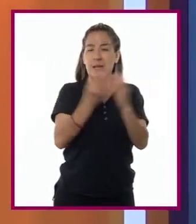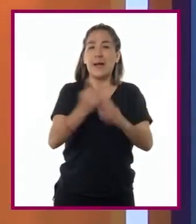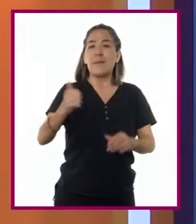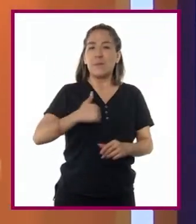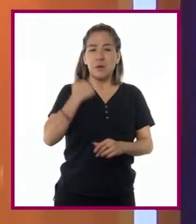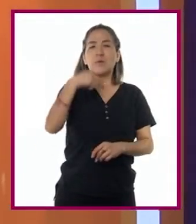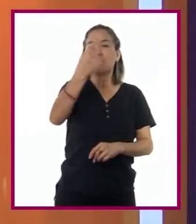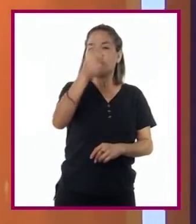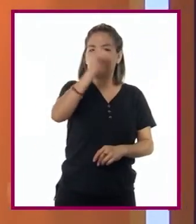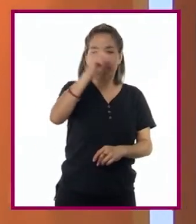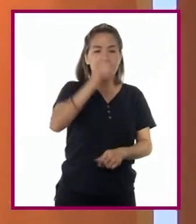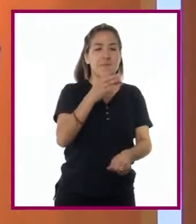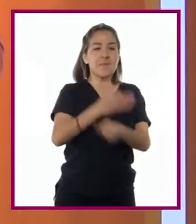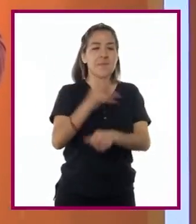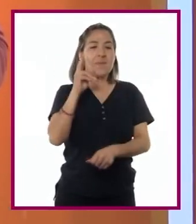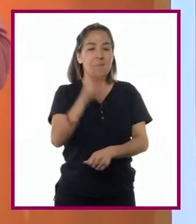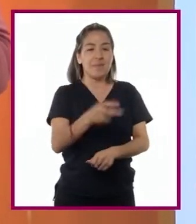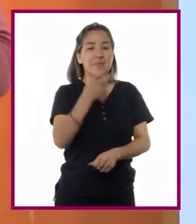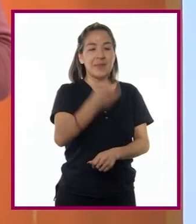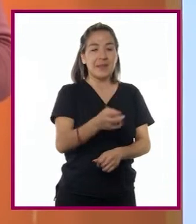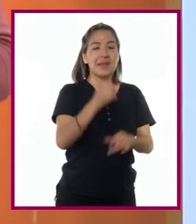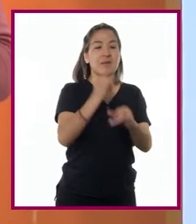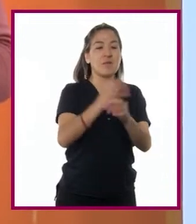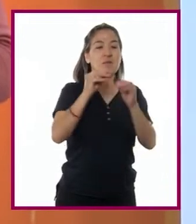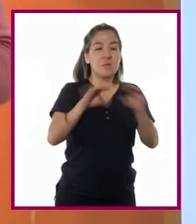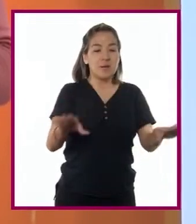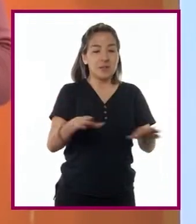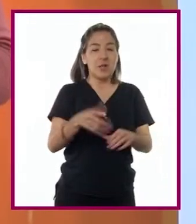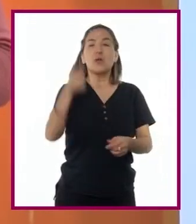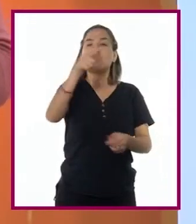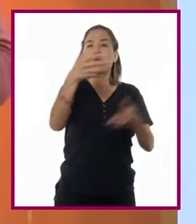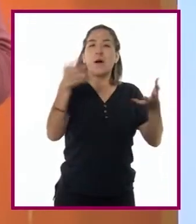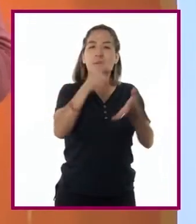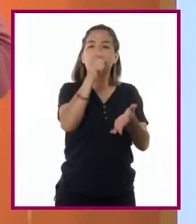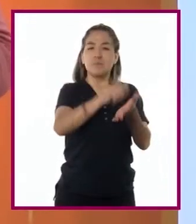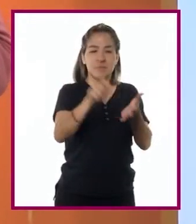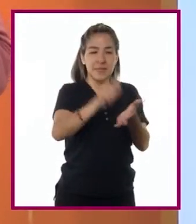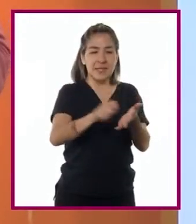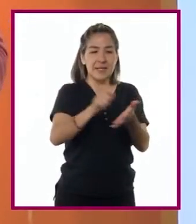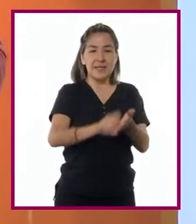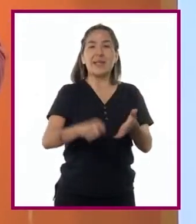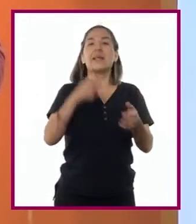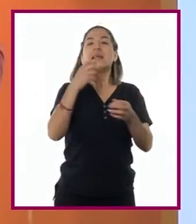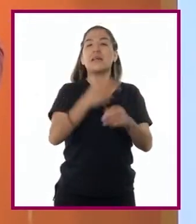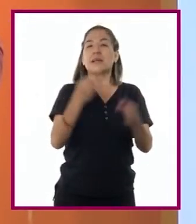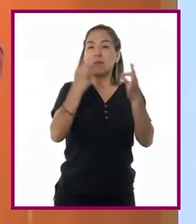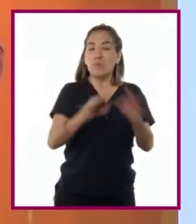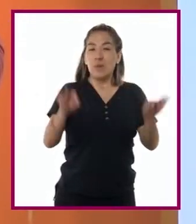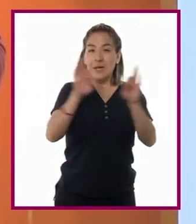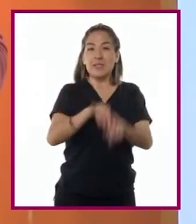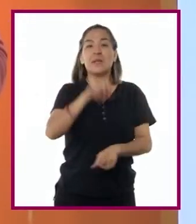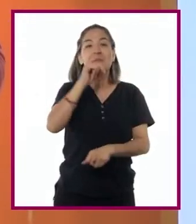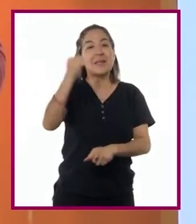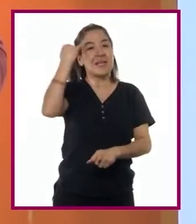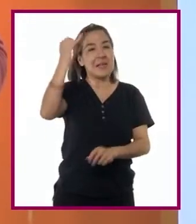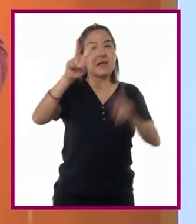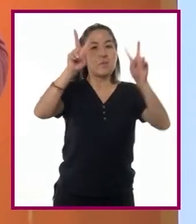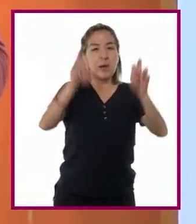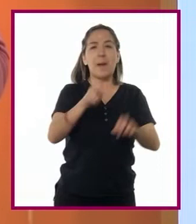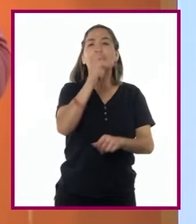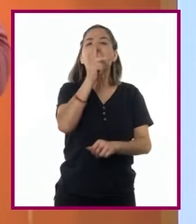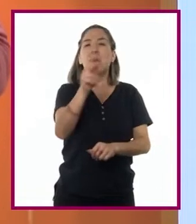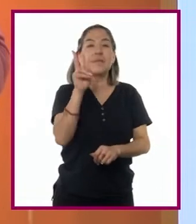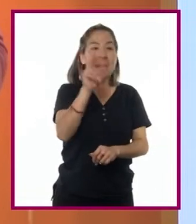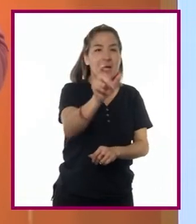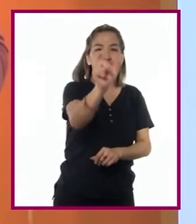que observen con la mayor atención, realicen las anotaciones pertinentes, incluyendo las ideas principales o palabras clave